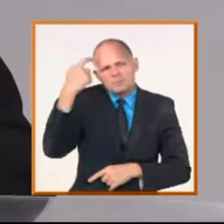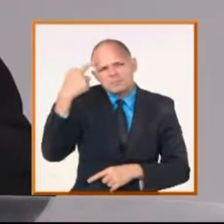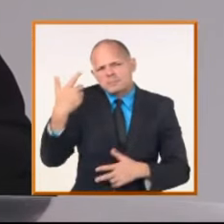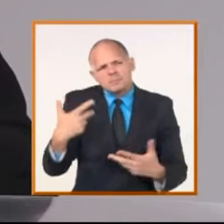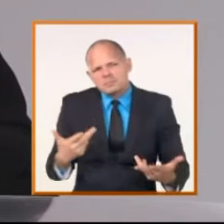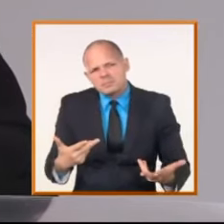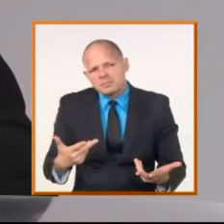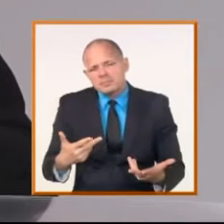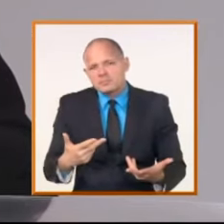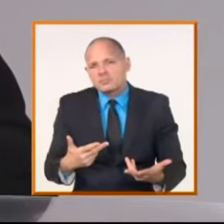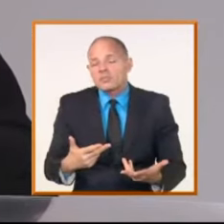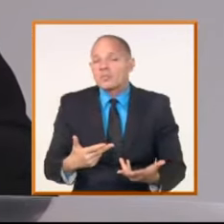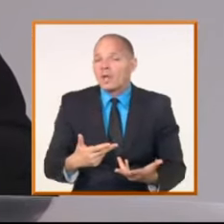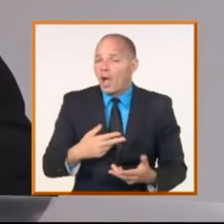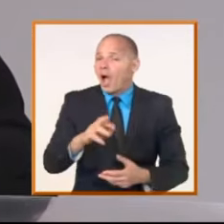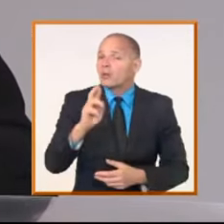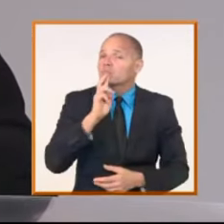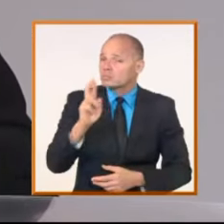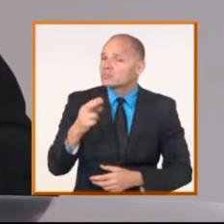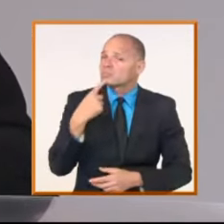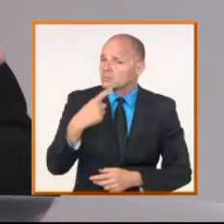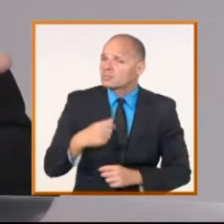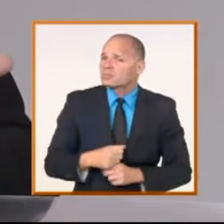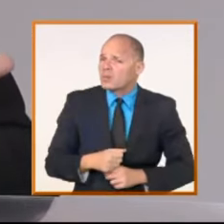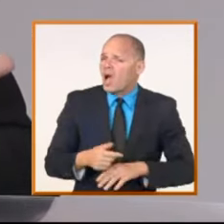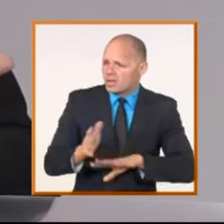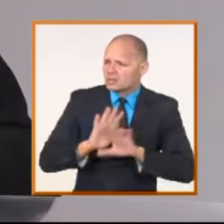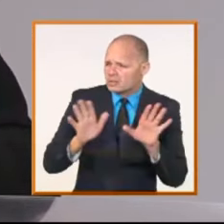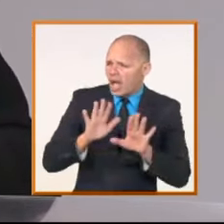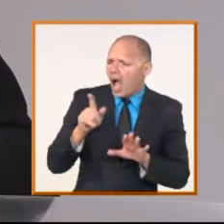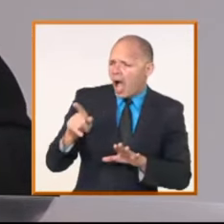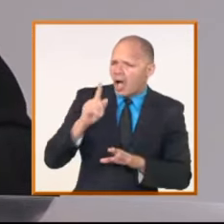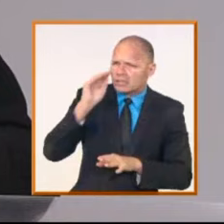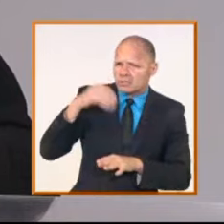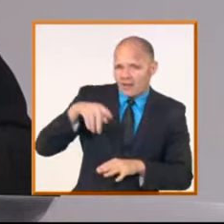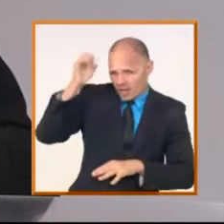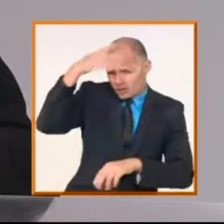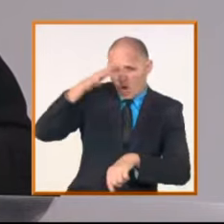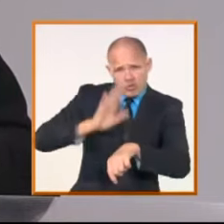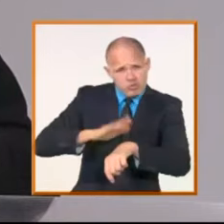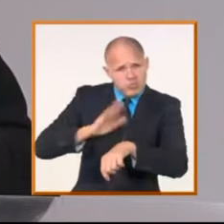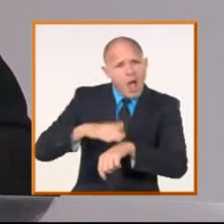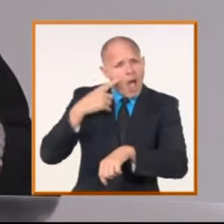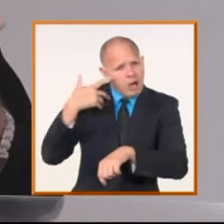Está claro que hay suficiente base como para procesamiento, también es real.